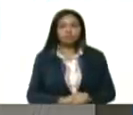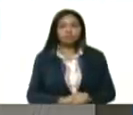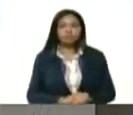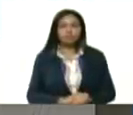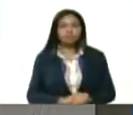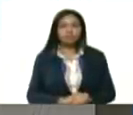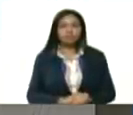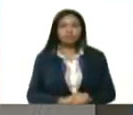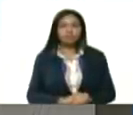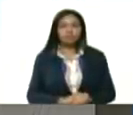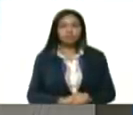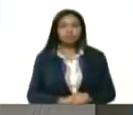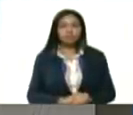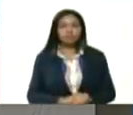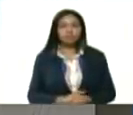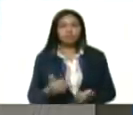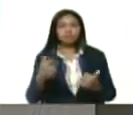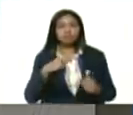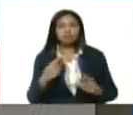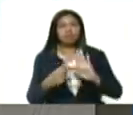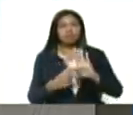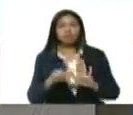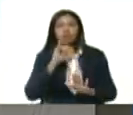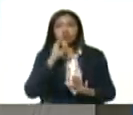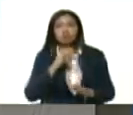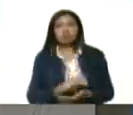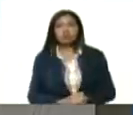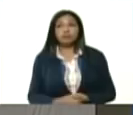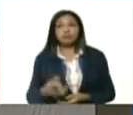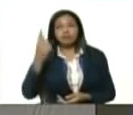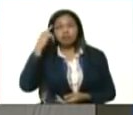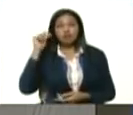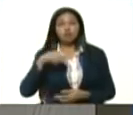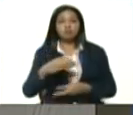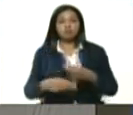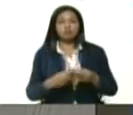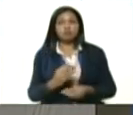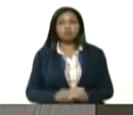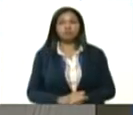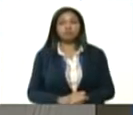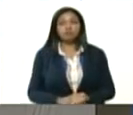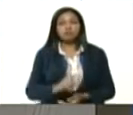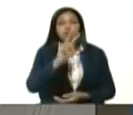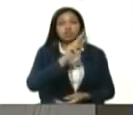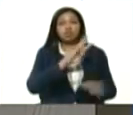bien, debemos también reportar que al día de hoy se han realizado